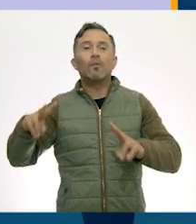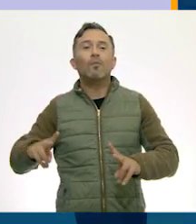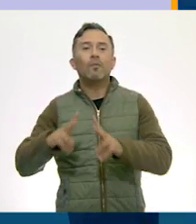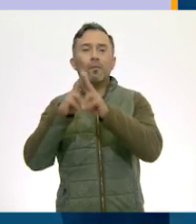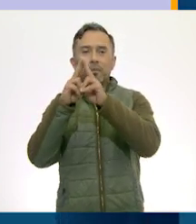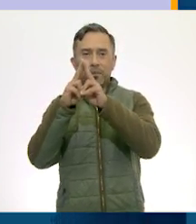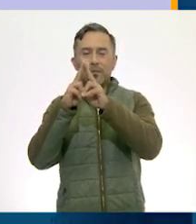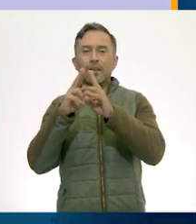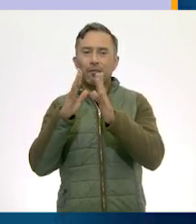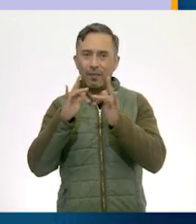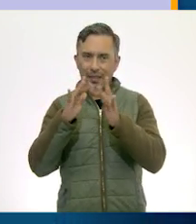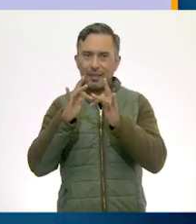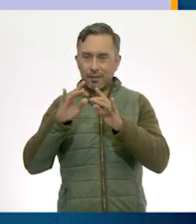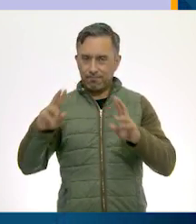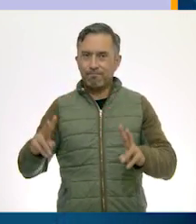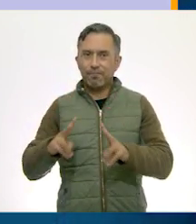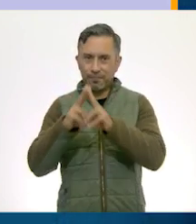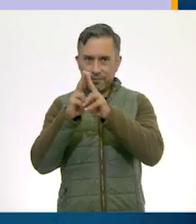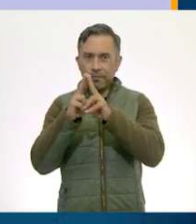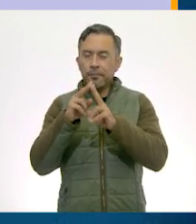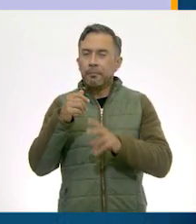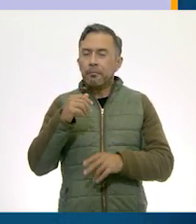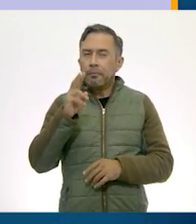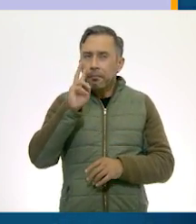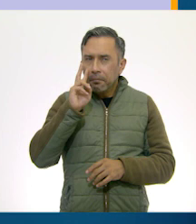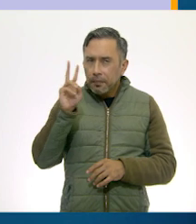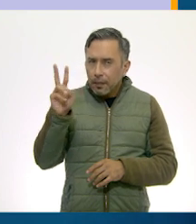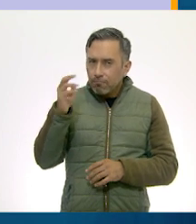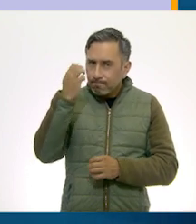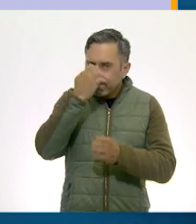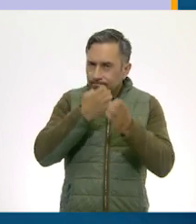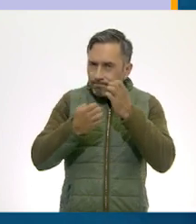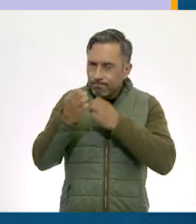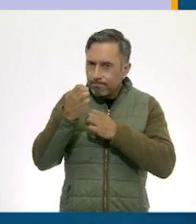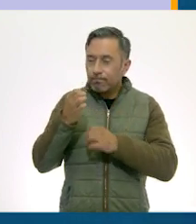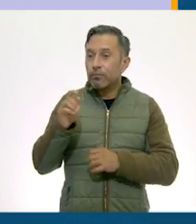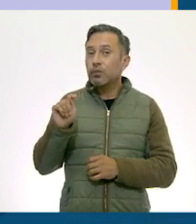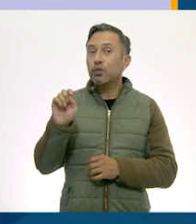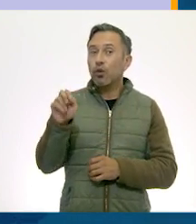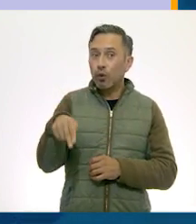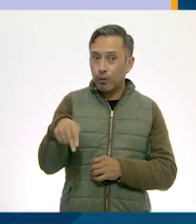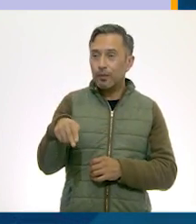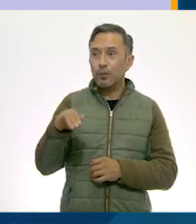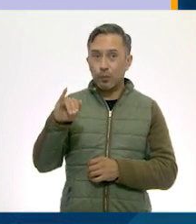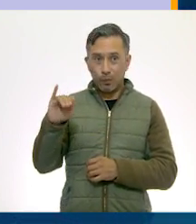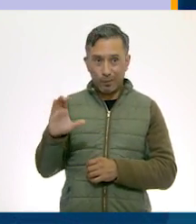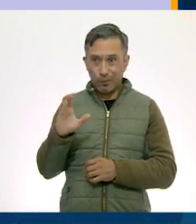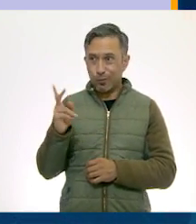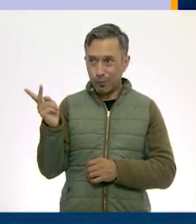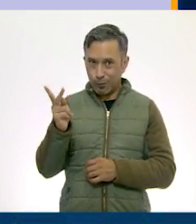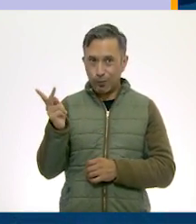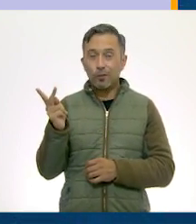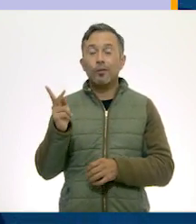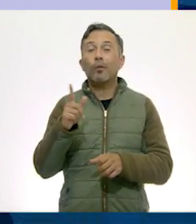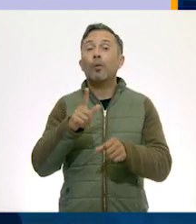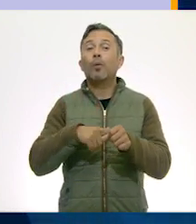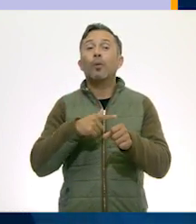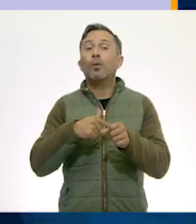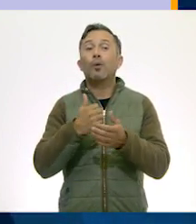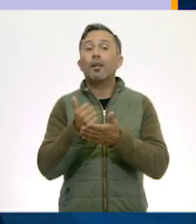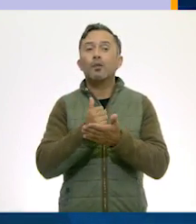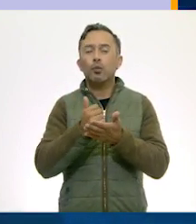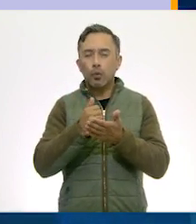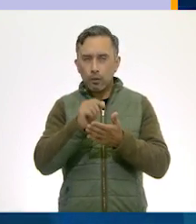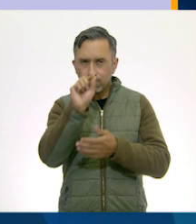en casa las observan, Ton y el conductor marcarán con color azul al menos un par